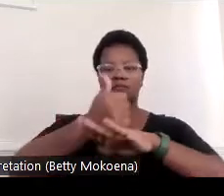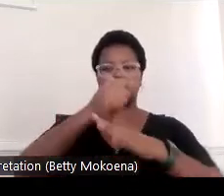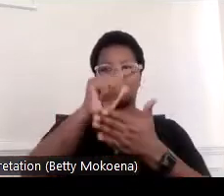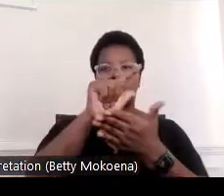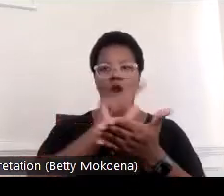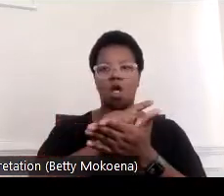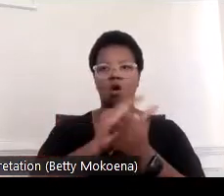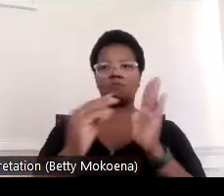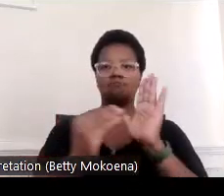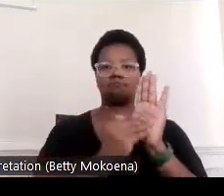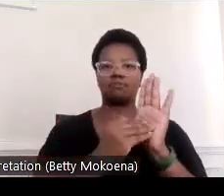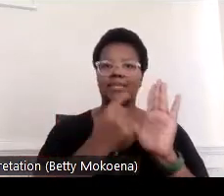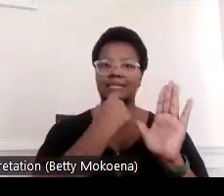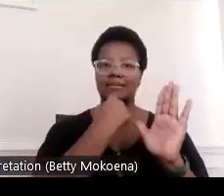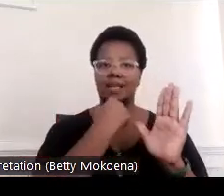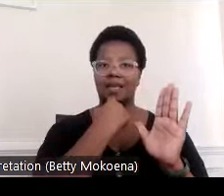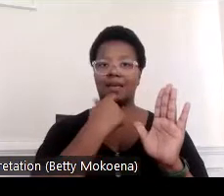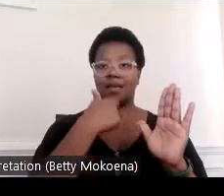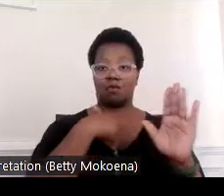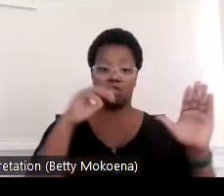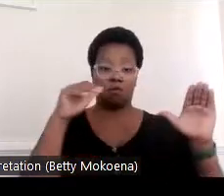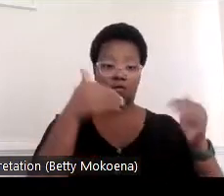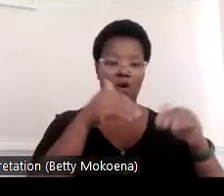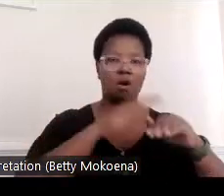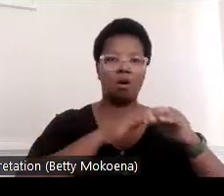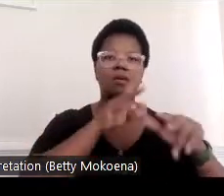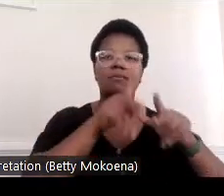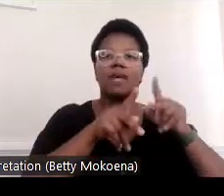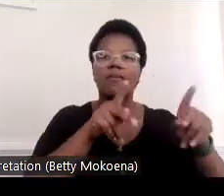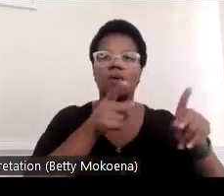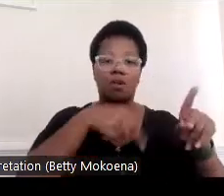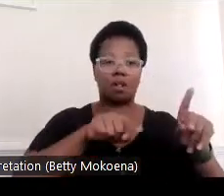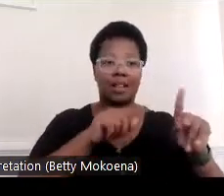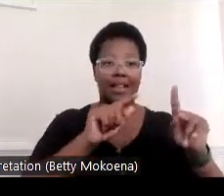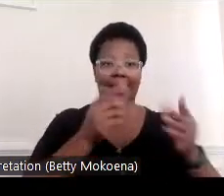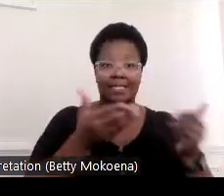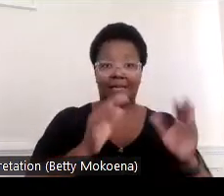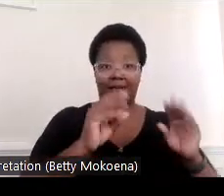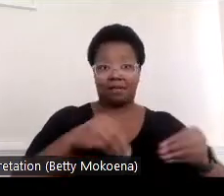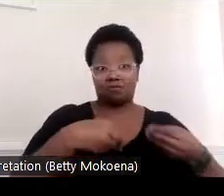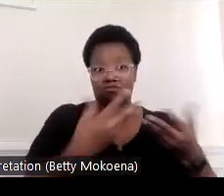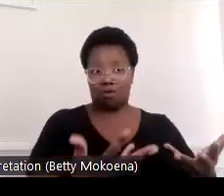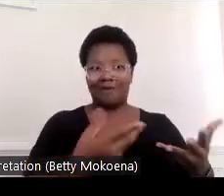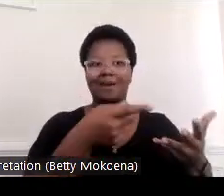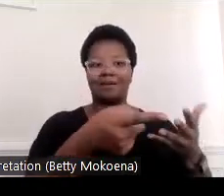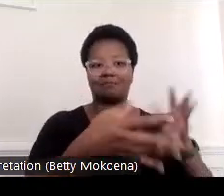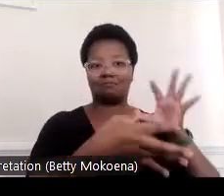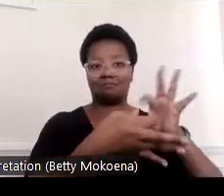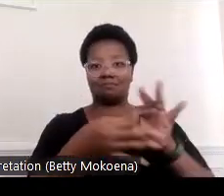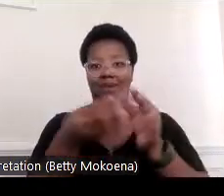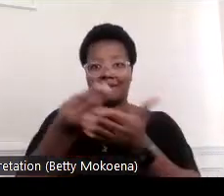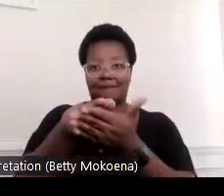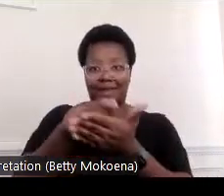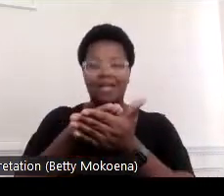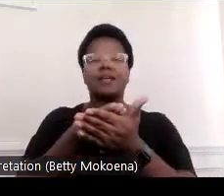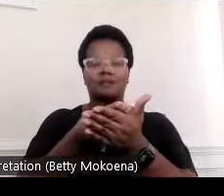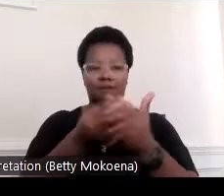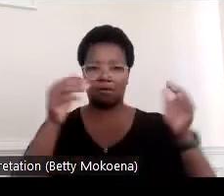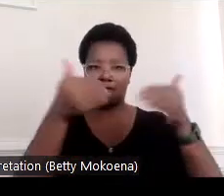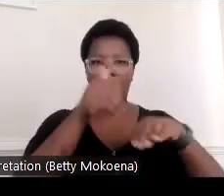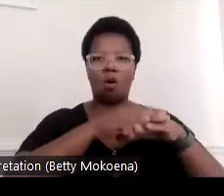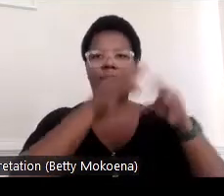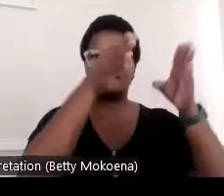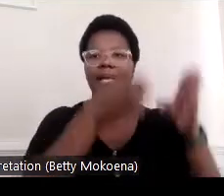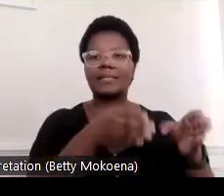regulación Federal lo puso el título como parte de la ley que deberíamos incluir planificación centrado en la